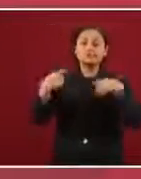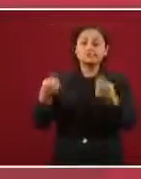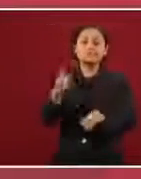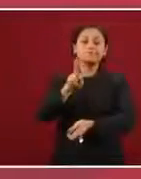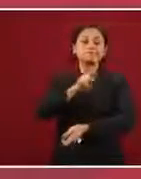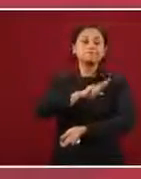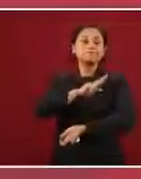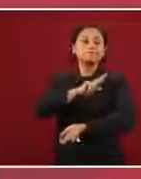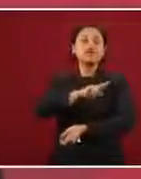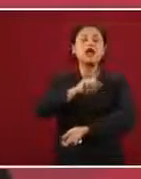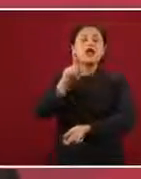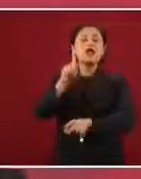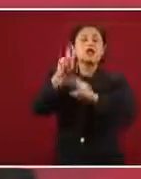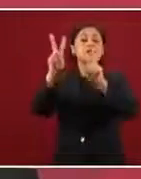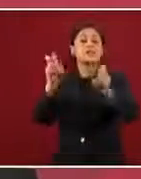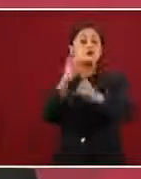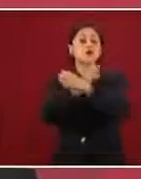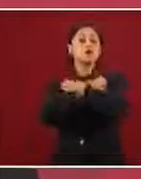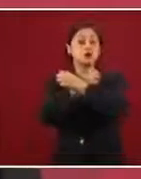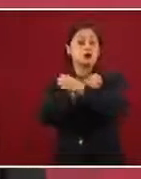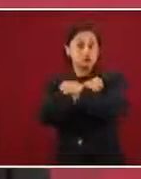y relacionen eso